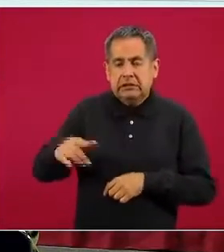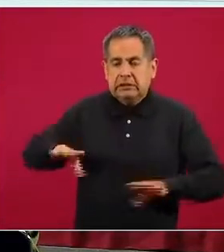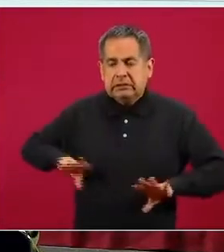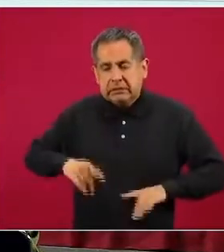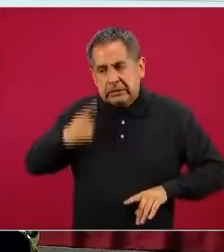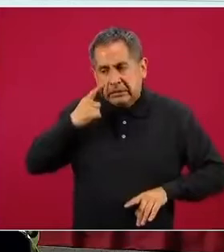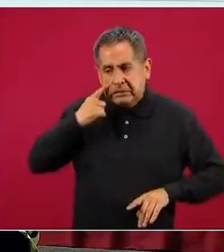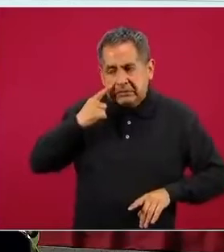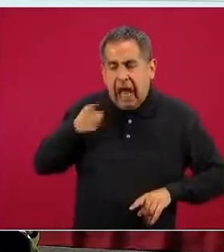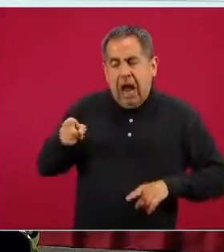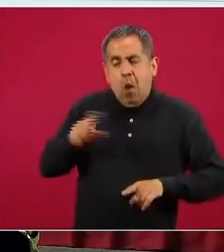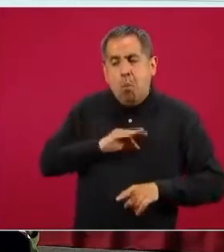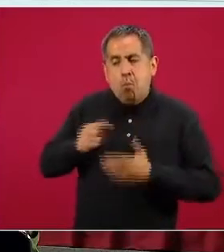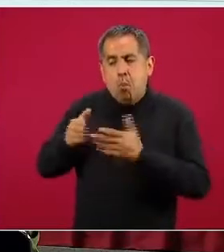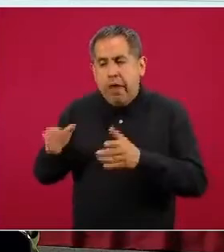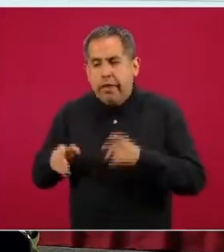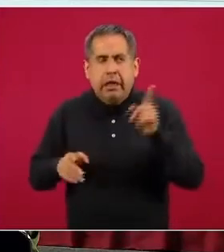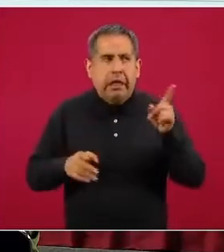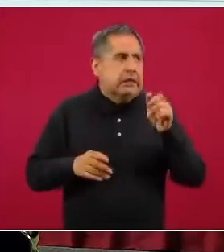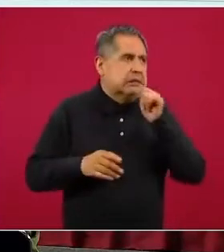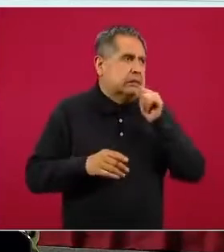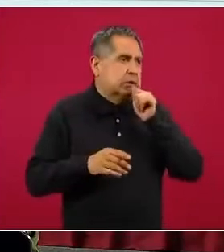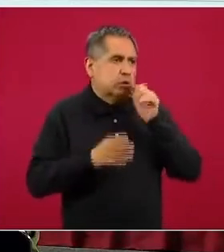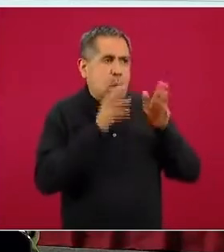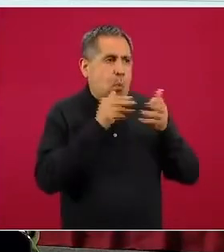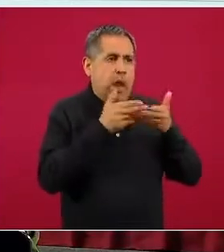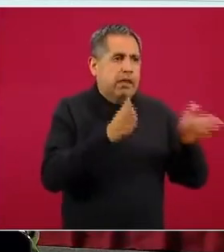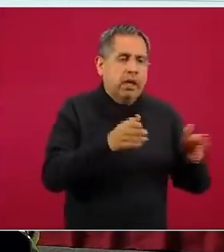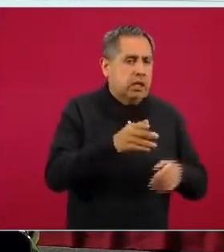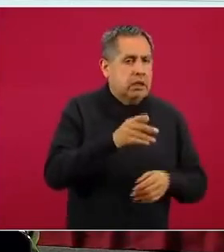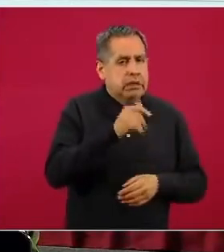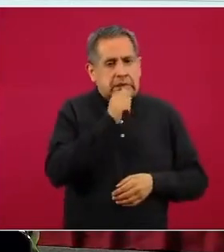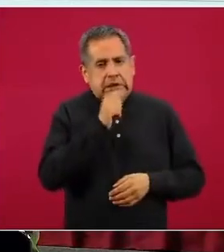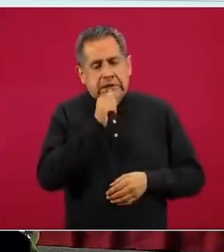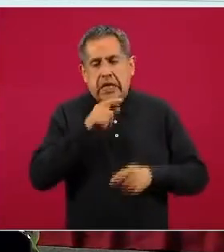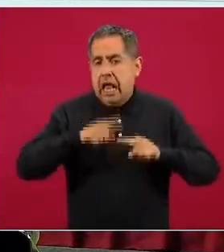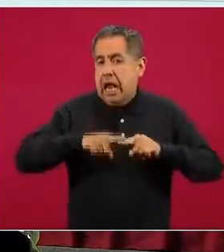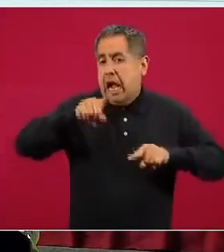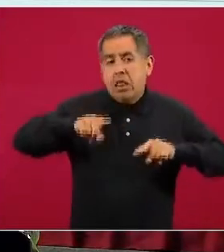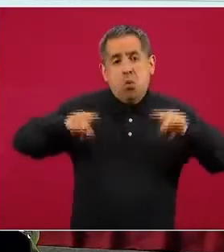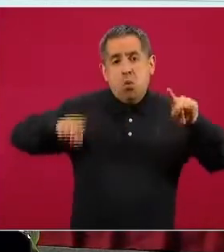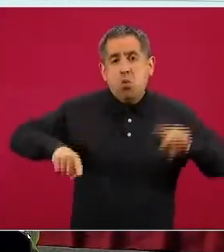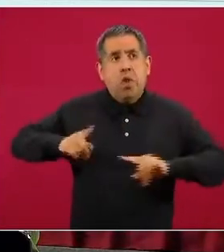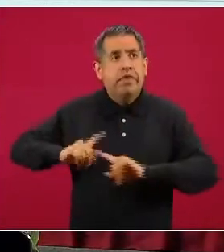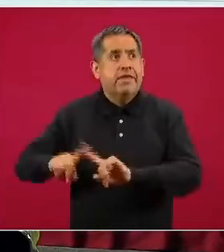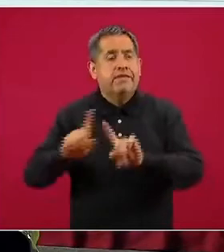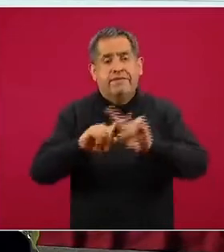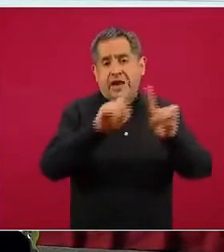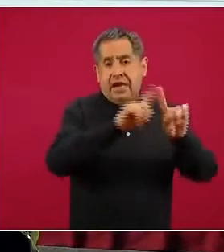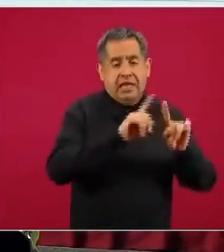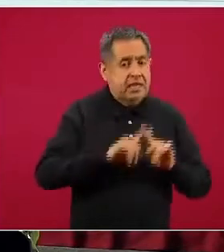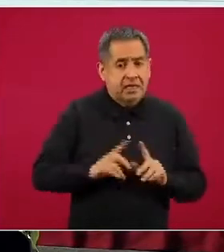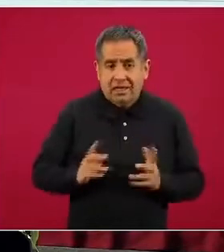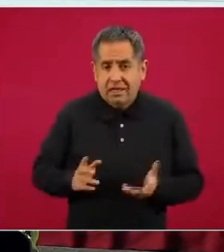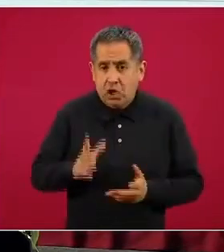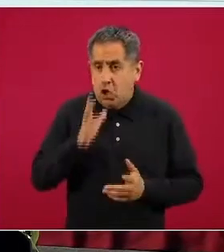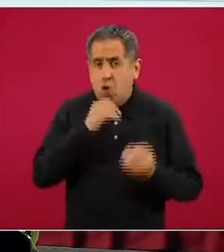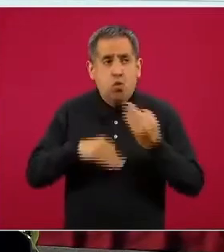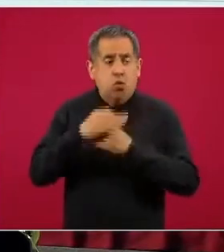evaluar diferente cada uno de las entidades federativas y por tanto también tener ciertas